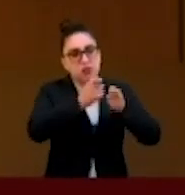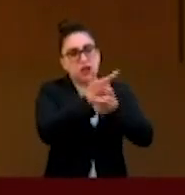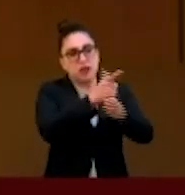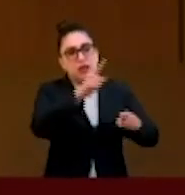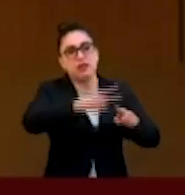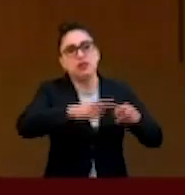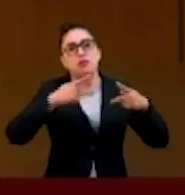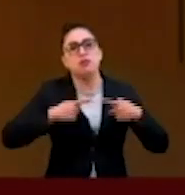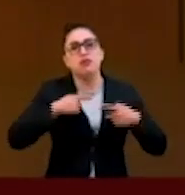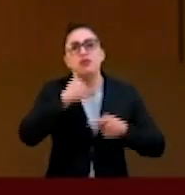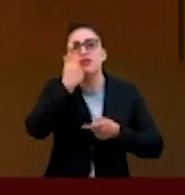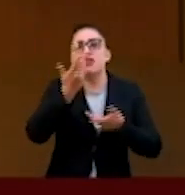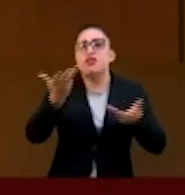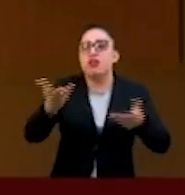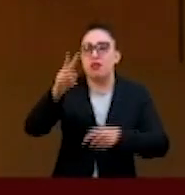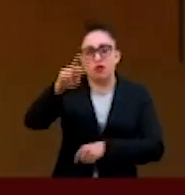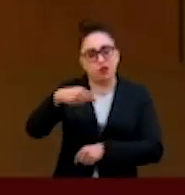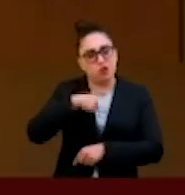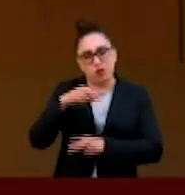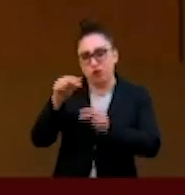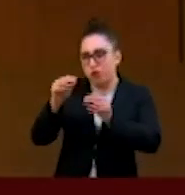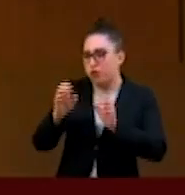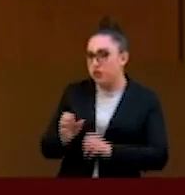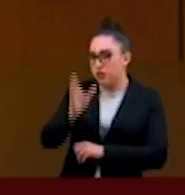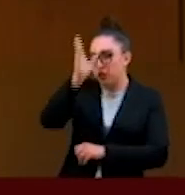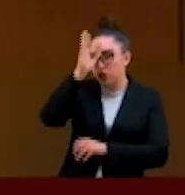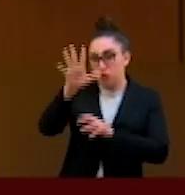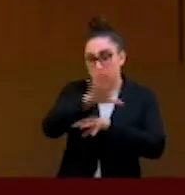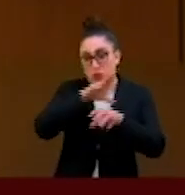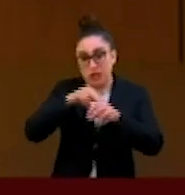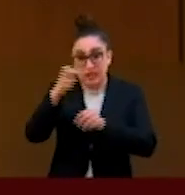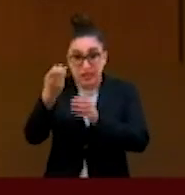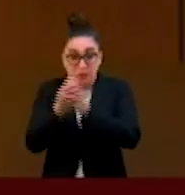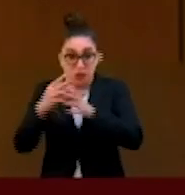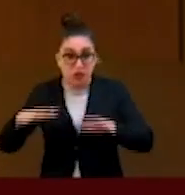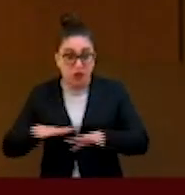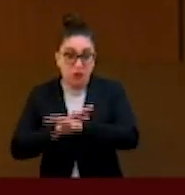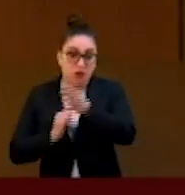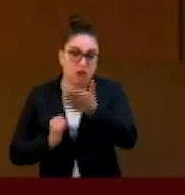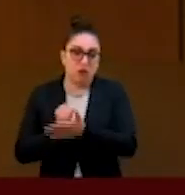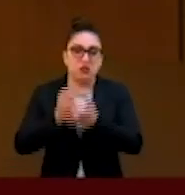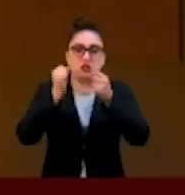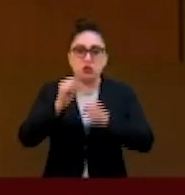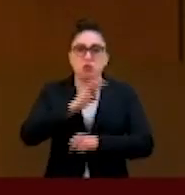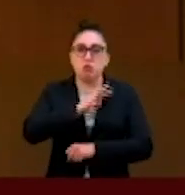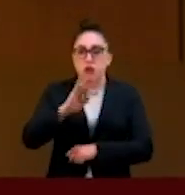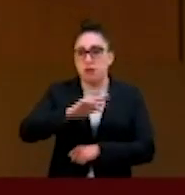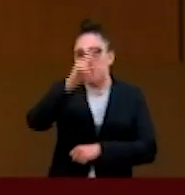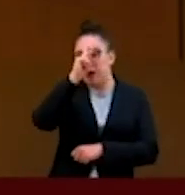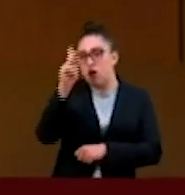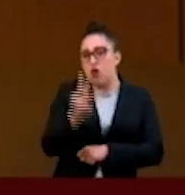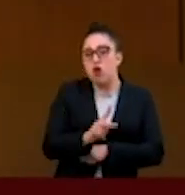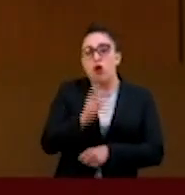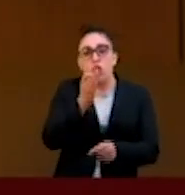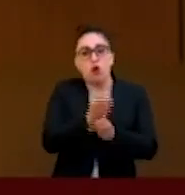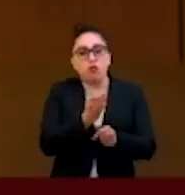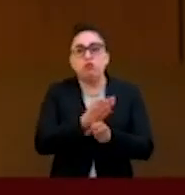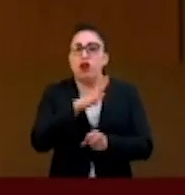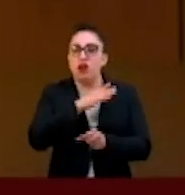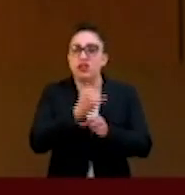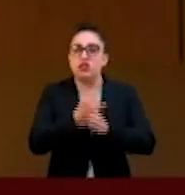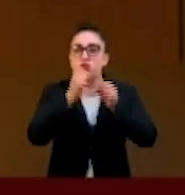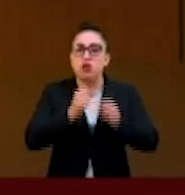completo rechazo acciones como estas van a empeorar la grave situación de